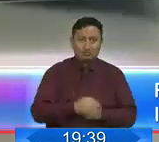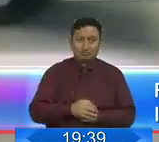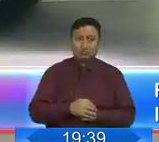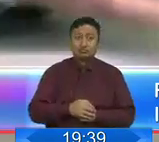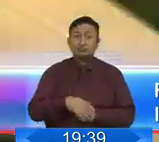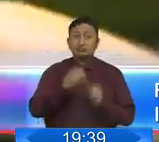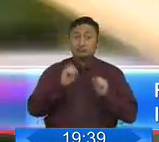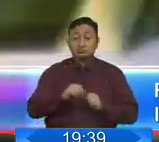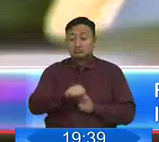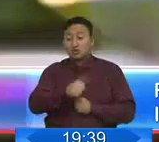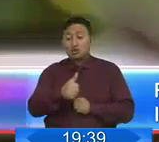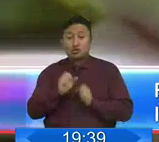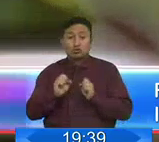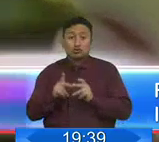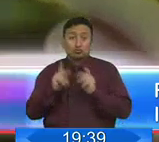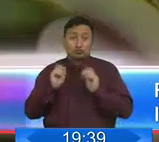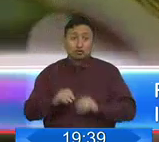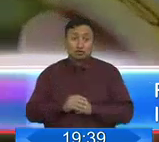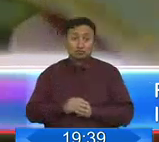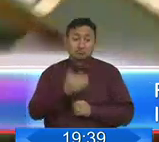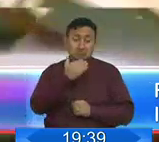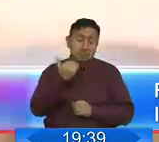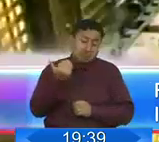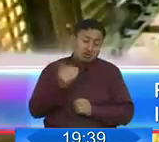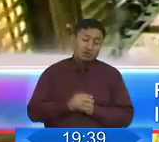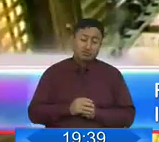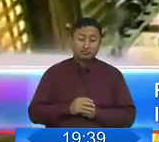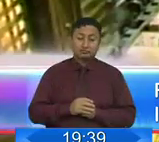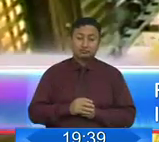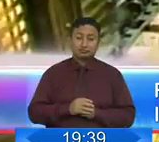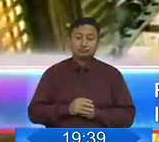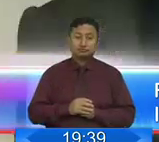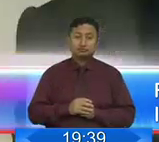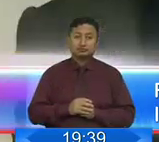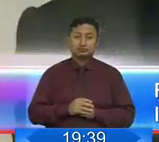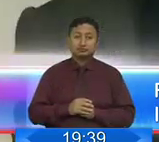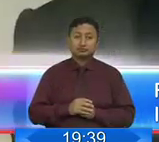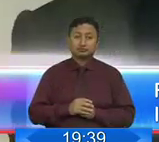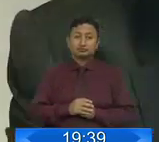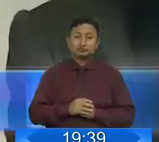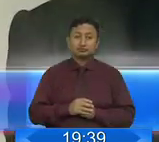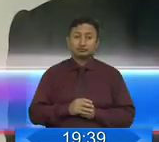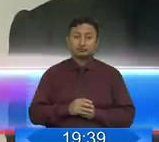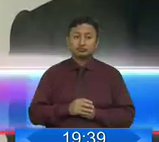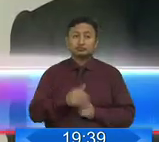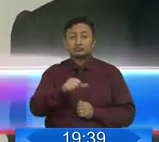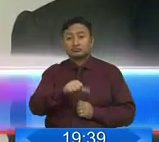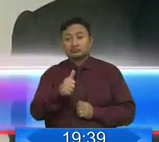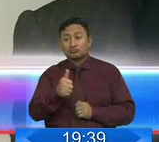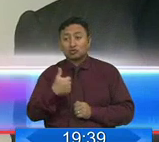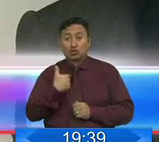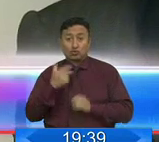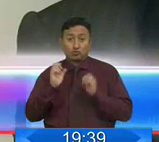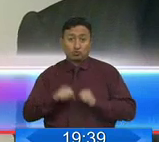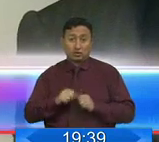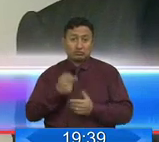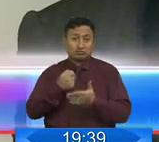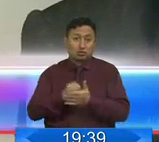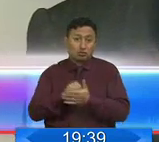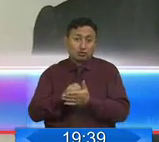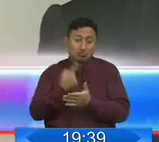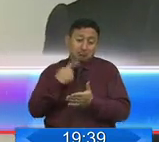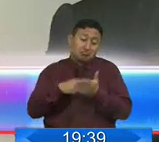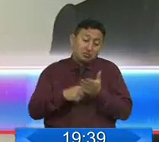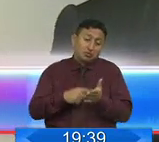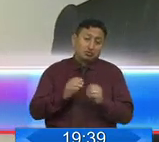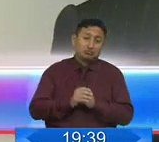existen alternativas que pueden resultar factibles dependiendo de su necesidad. Y si no, hay otras opciones que, como digo, es pedir